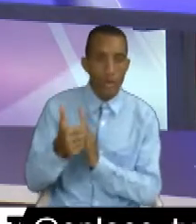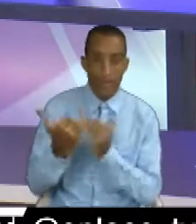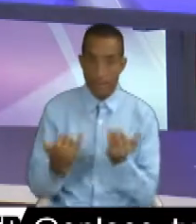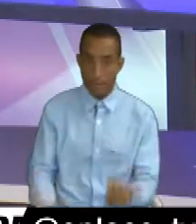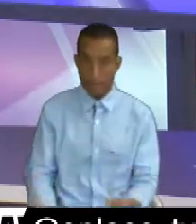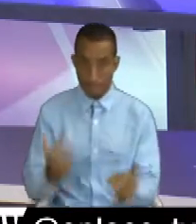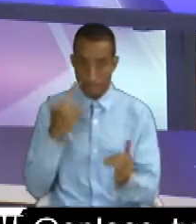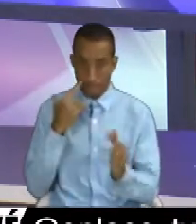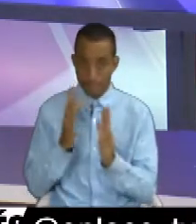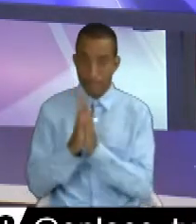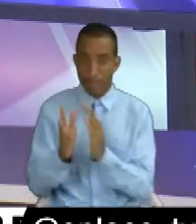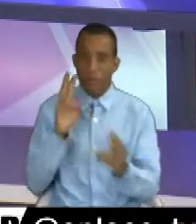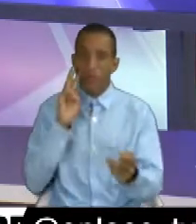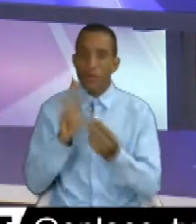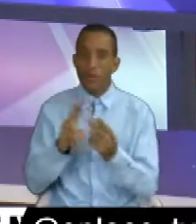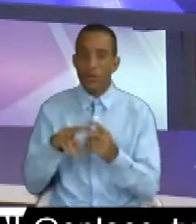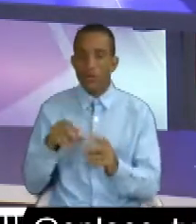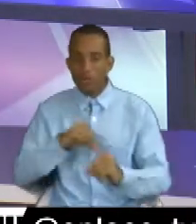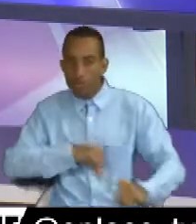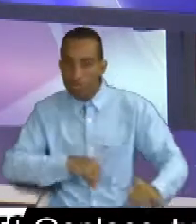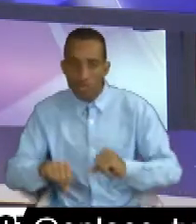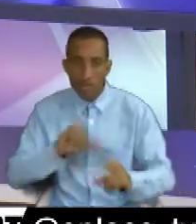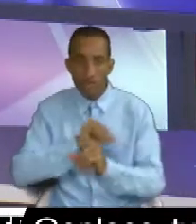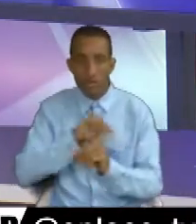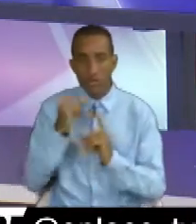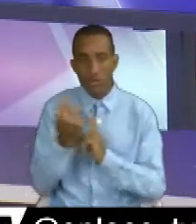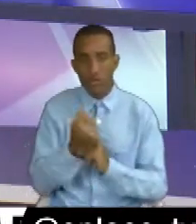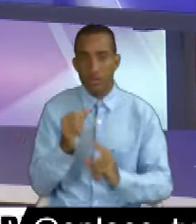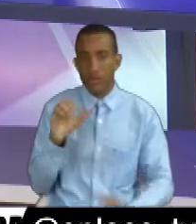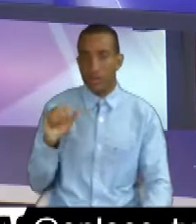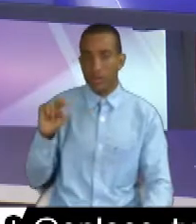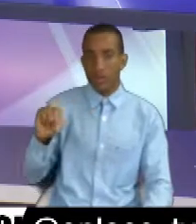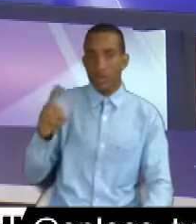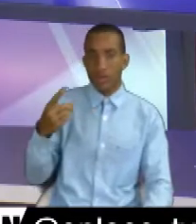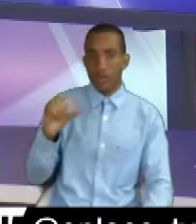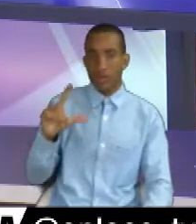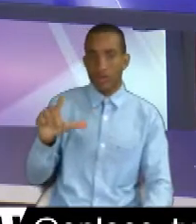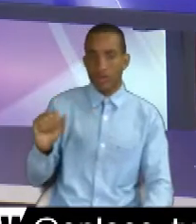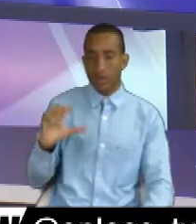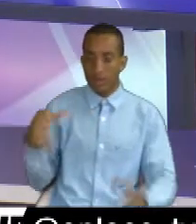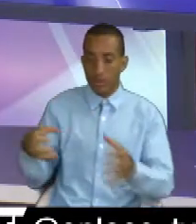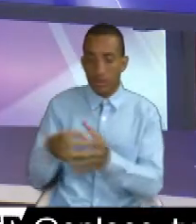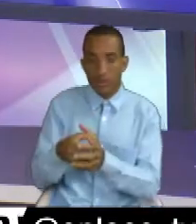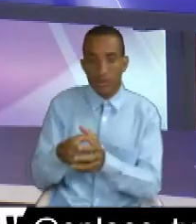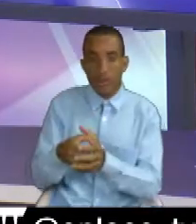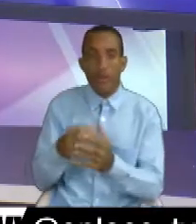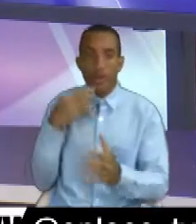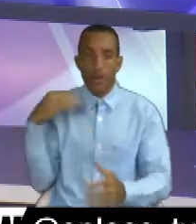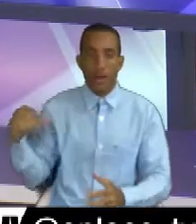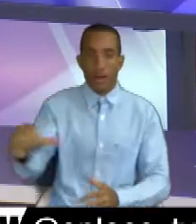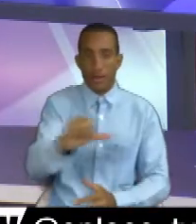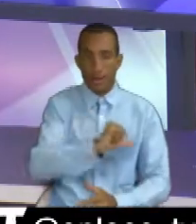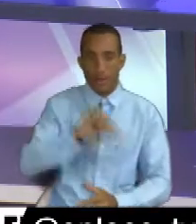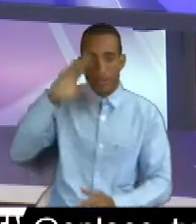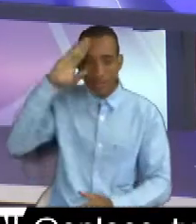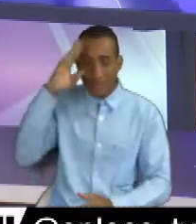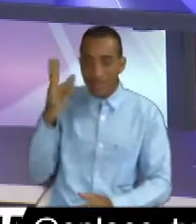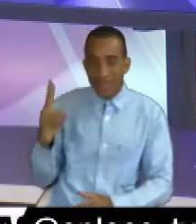continuación, conozca la labor social que cumple Ángela Moreno al frente de un grupo de mujeres, esposas de uniformados de la Policía